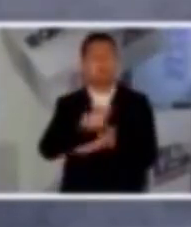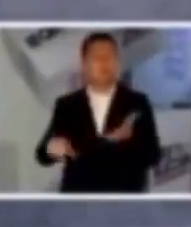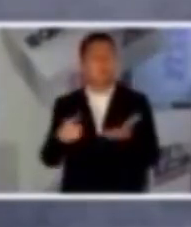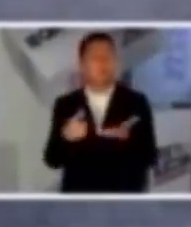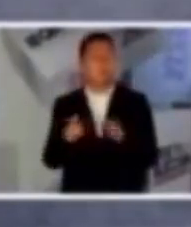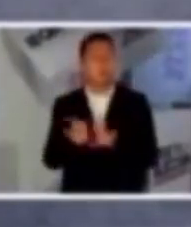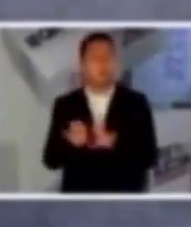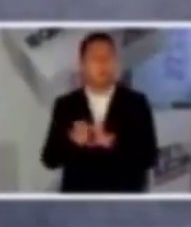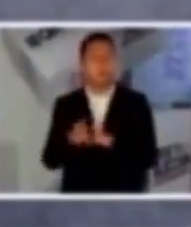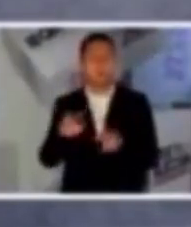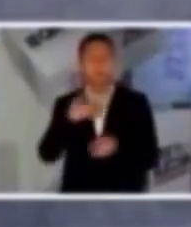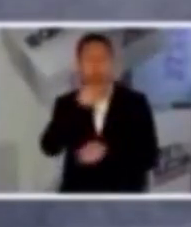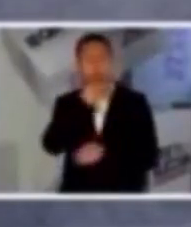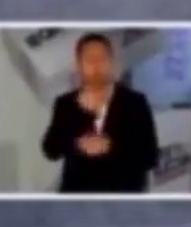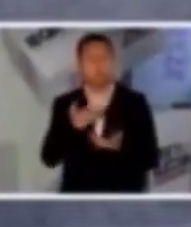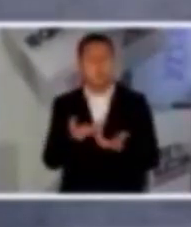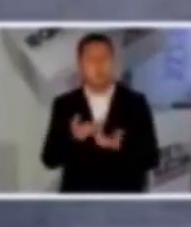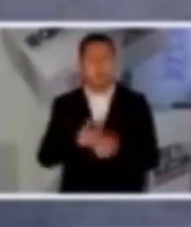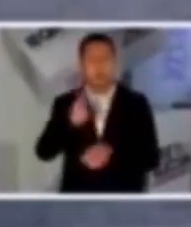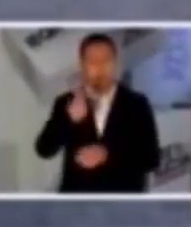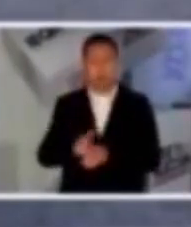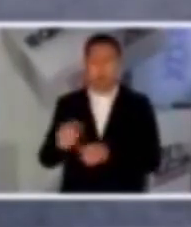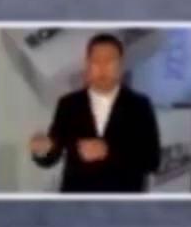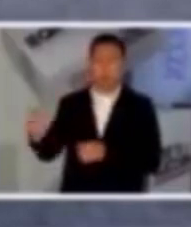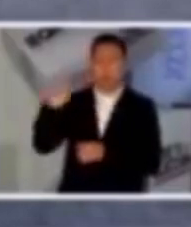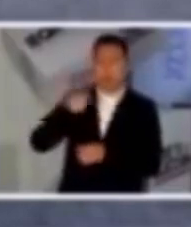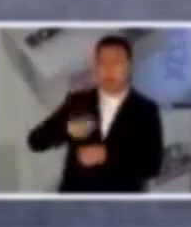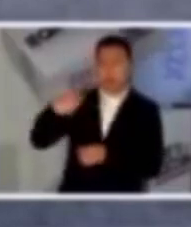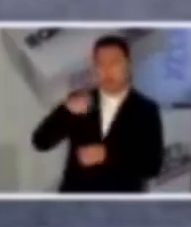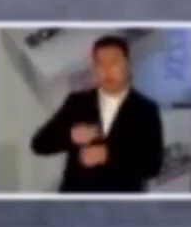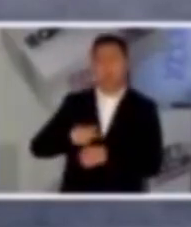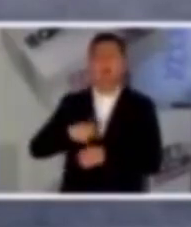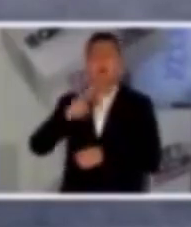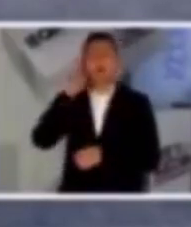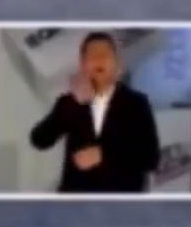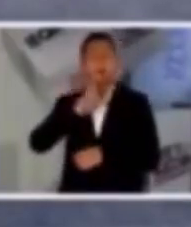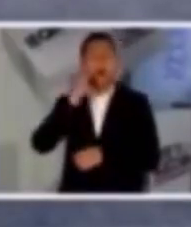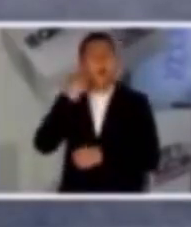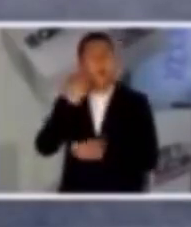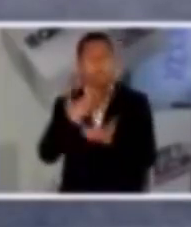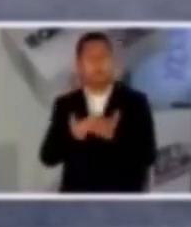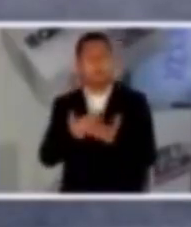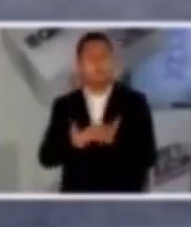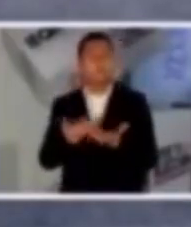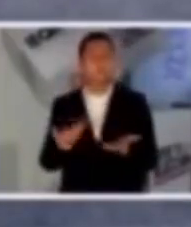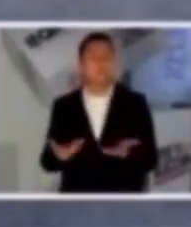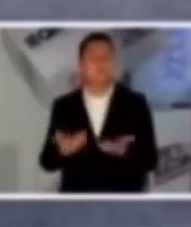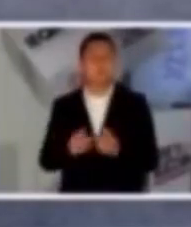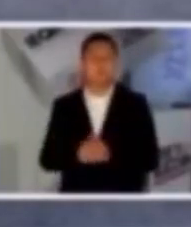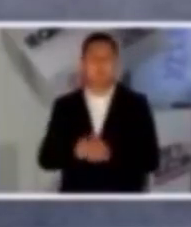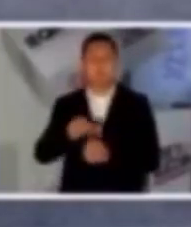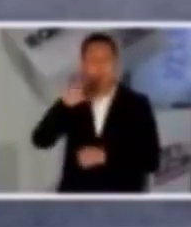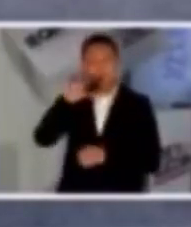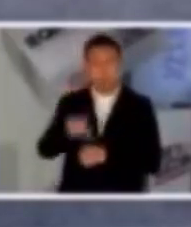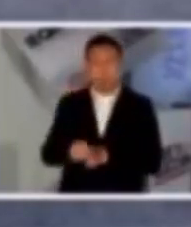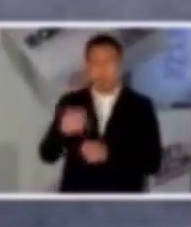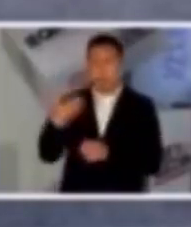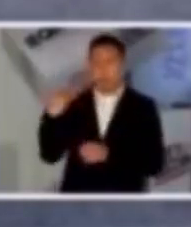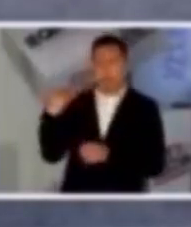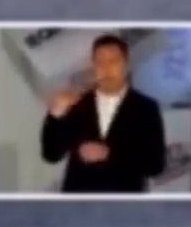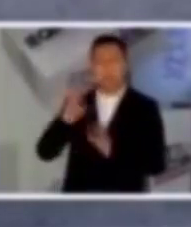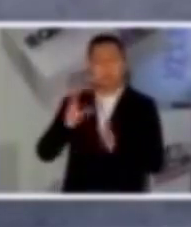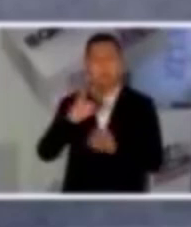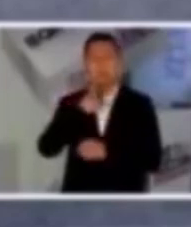acusa tiene que presentar pruebas. Y es por eso que el día de hoy, hace unas horas, presentamos una denuncia